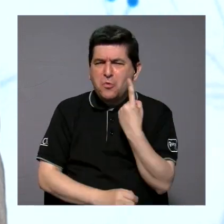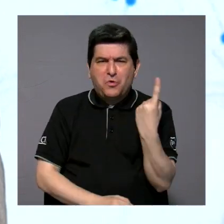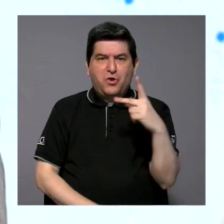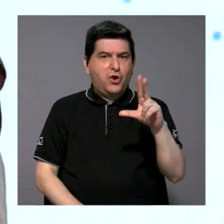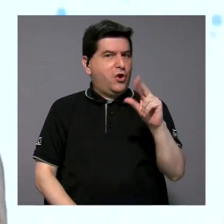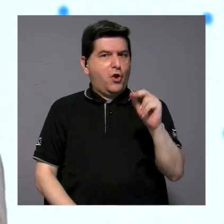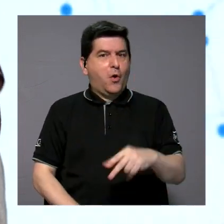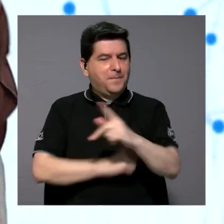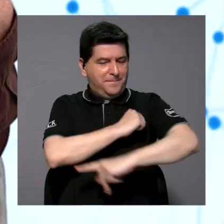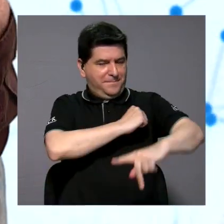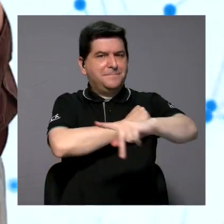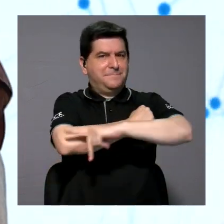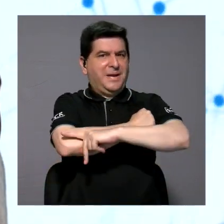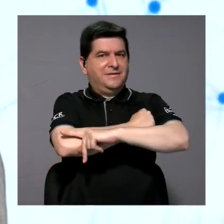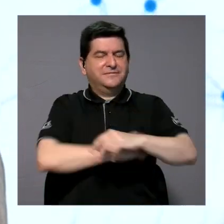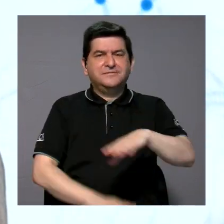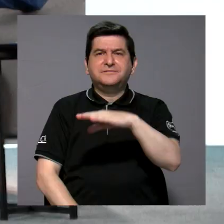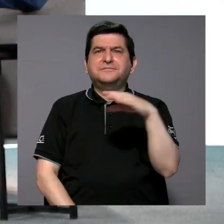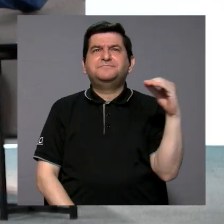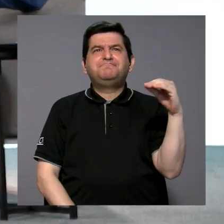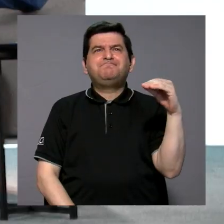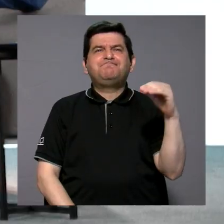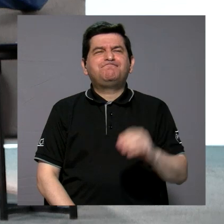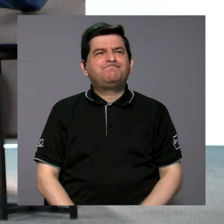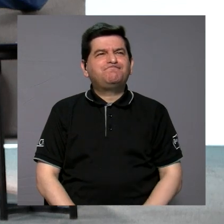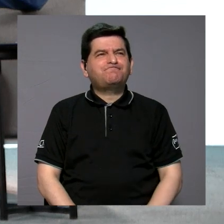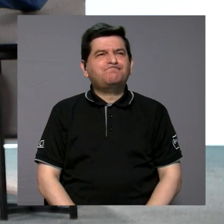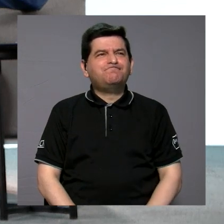es para como país, como